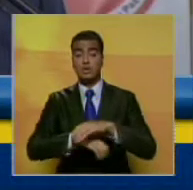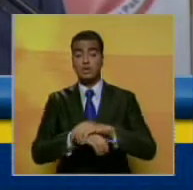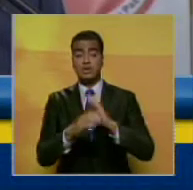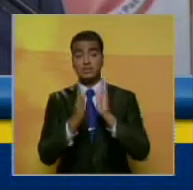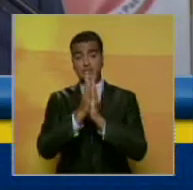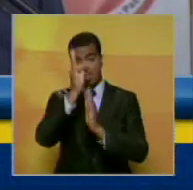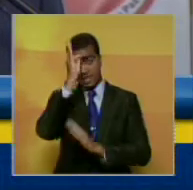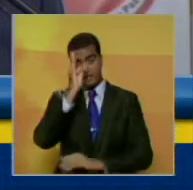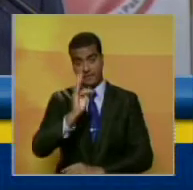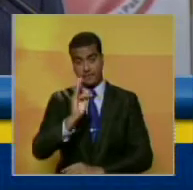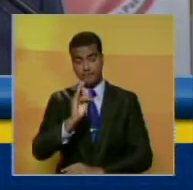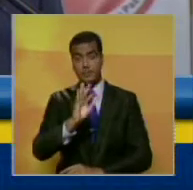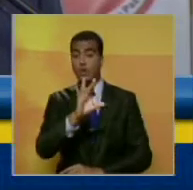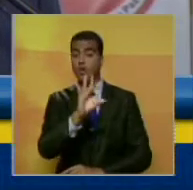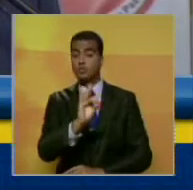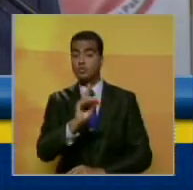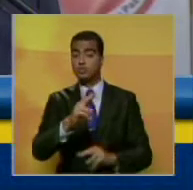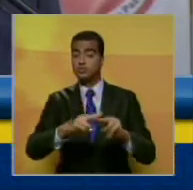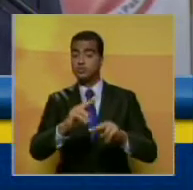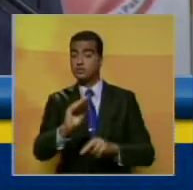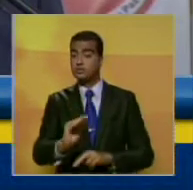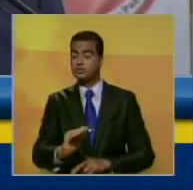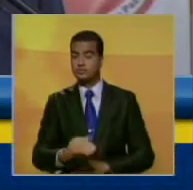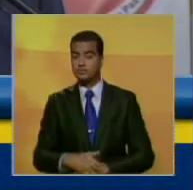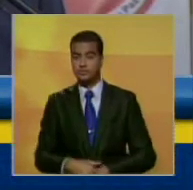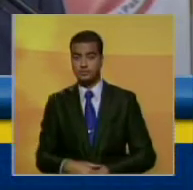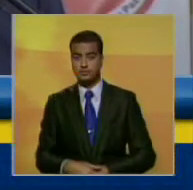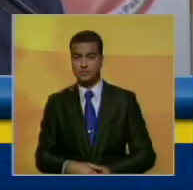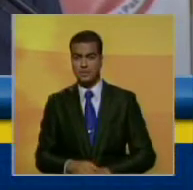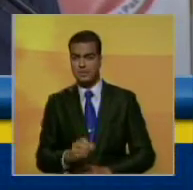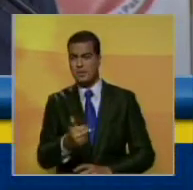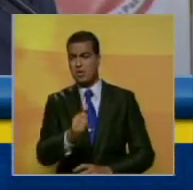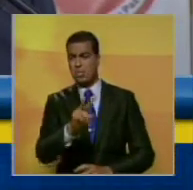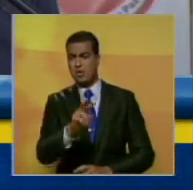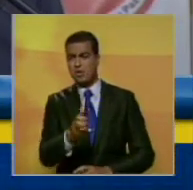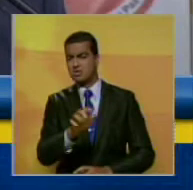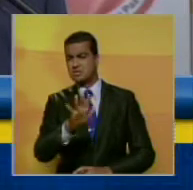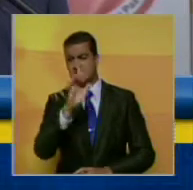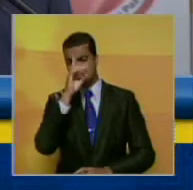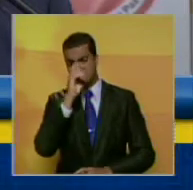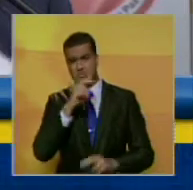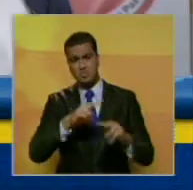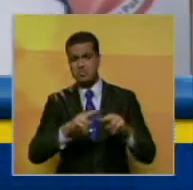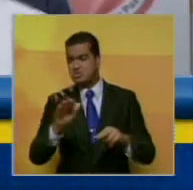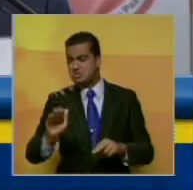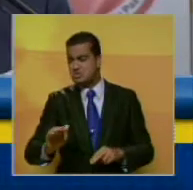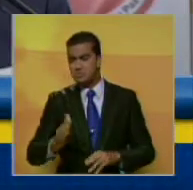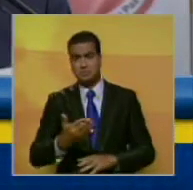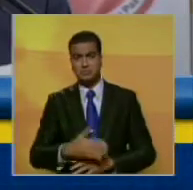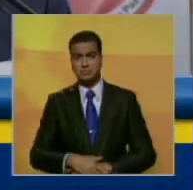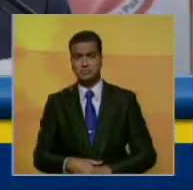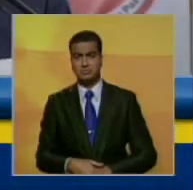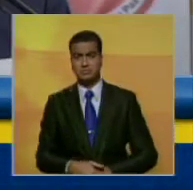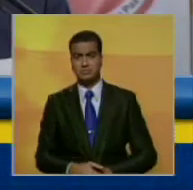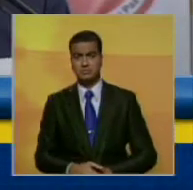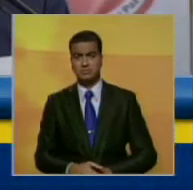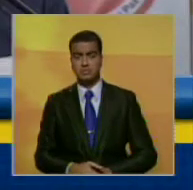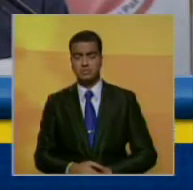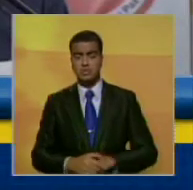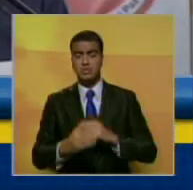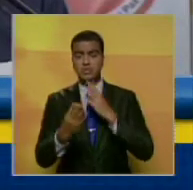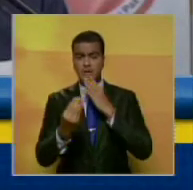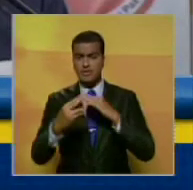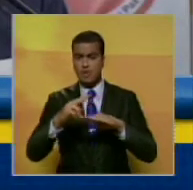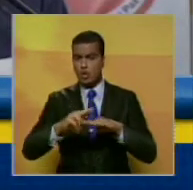Fe, 8 son menores de edad. Y están entre 12 y 15 años, son unos muchachitos. Cuando se conversa con